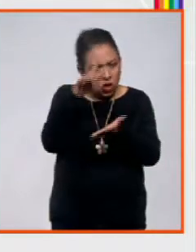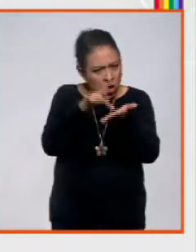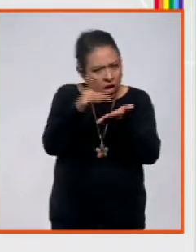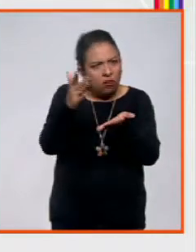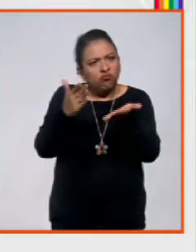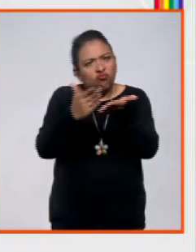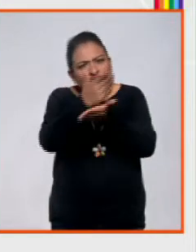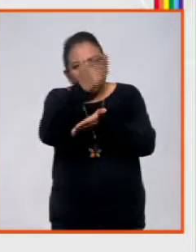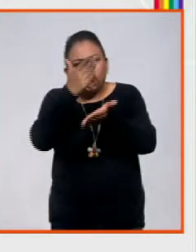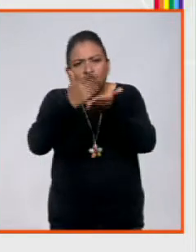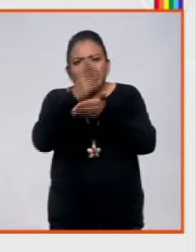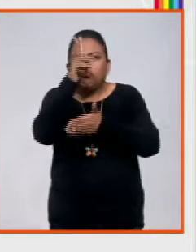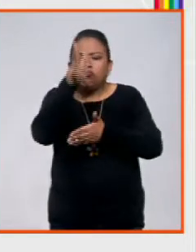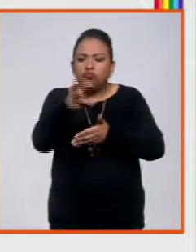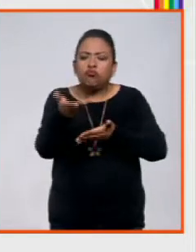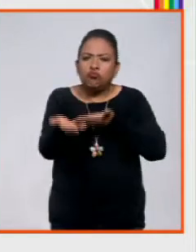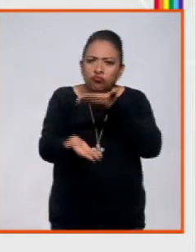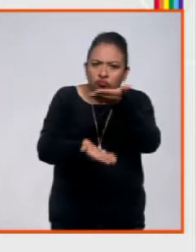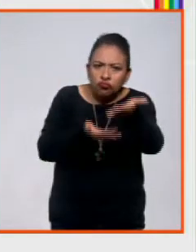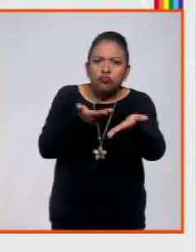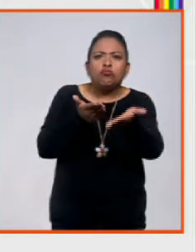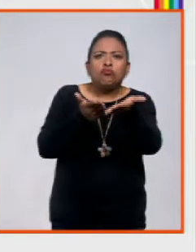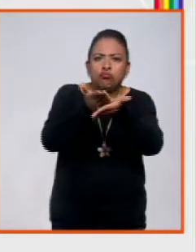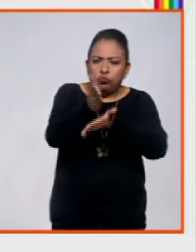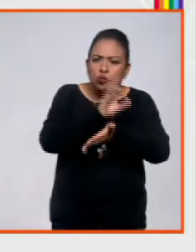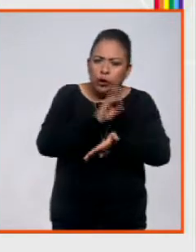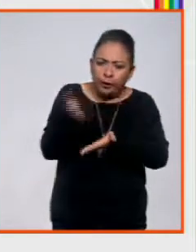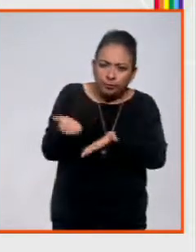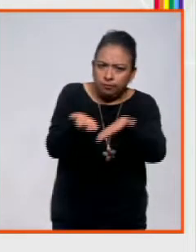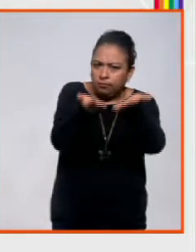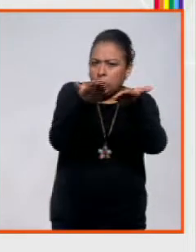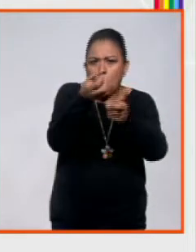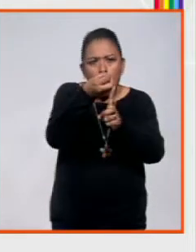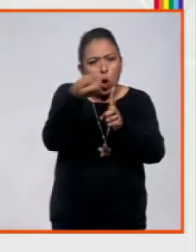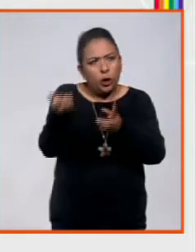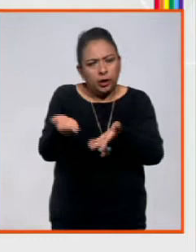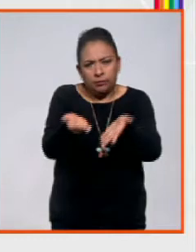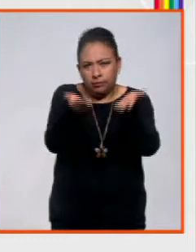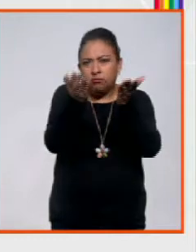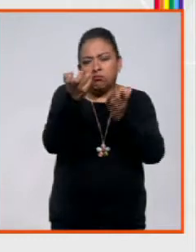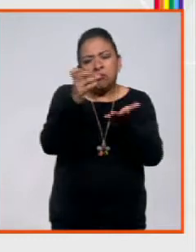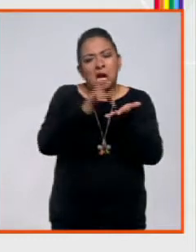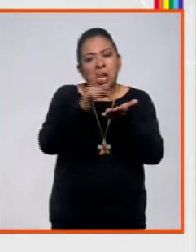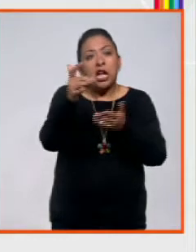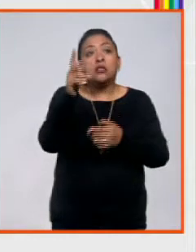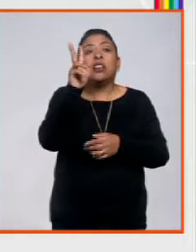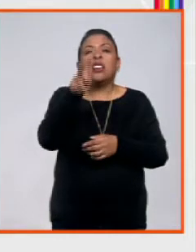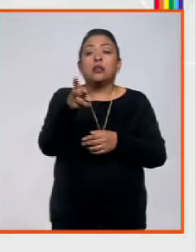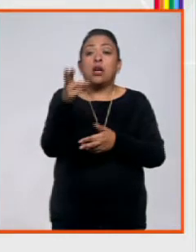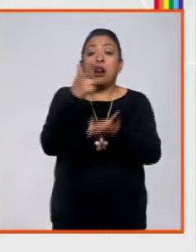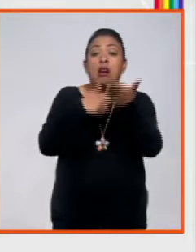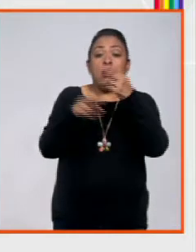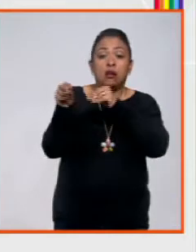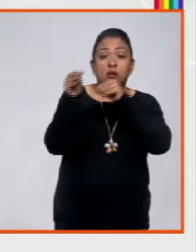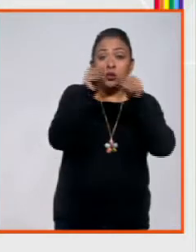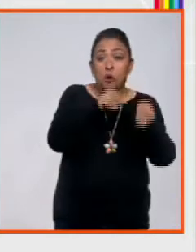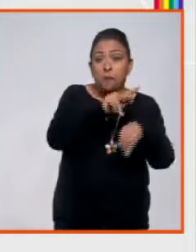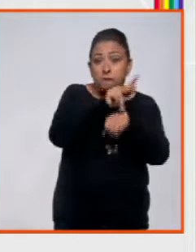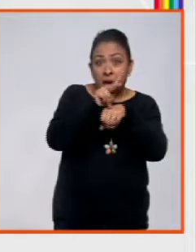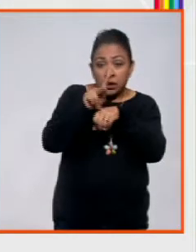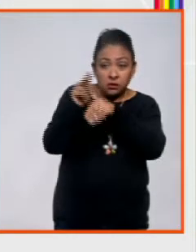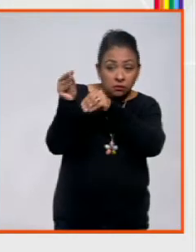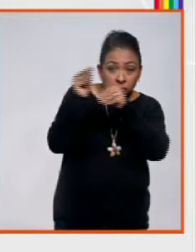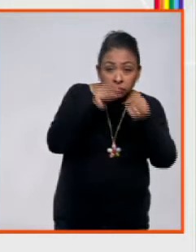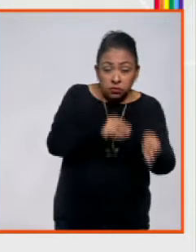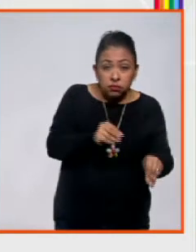un estado que finalmente les ha permitido el ingreso de manera ordenada es decir las deportaciones y devoluciones que se están viendo